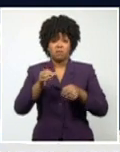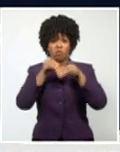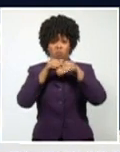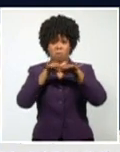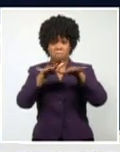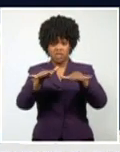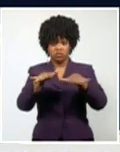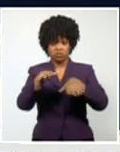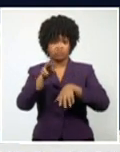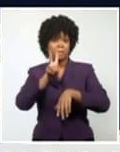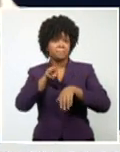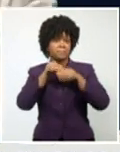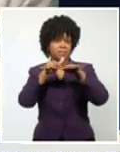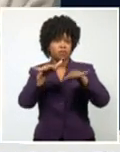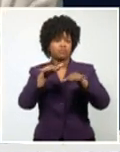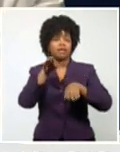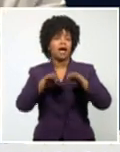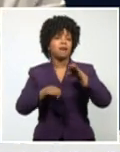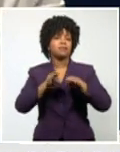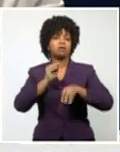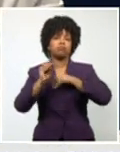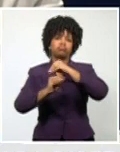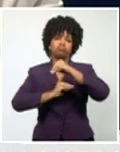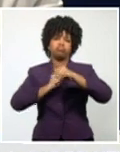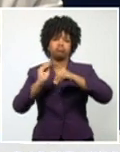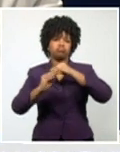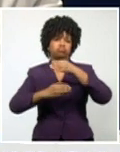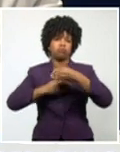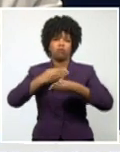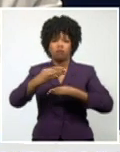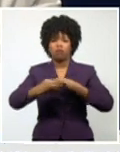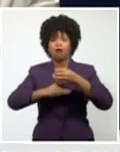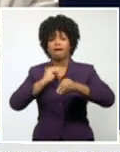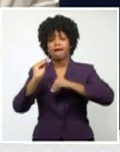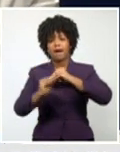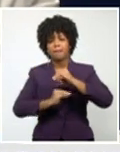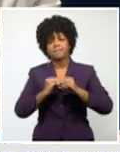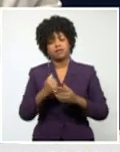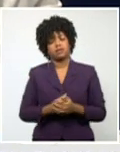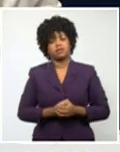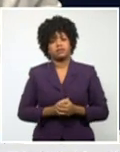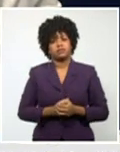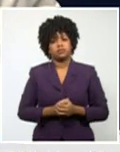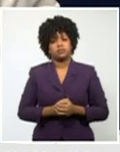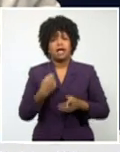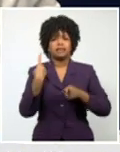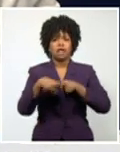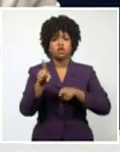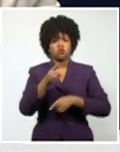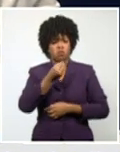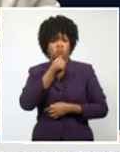muchas veces mutan, o sea, van cambiando, y no sería de extrañar que se pudiera